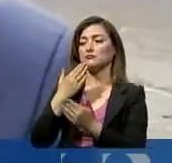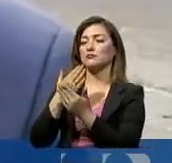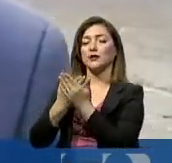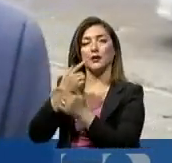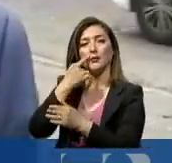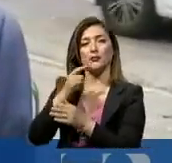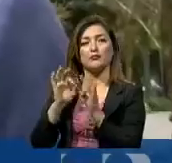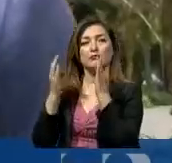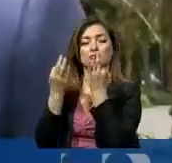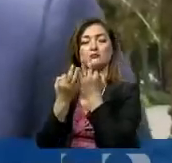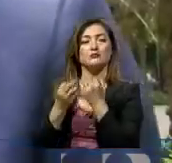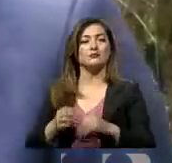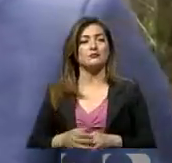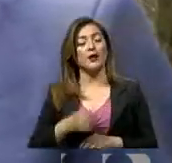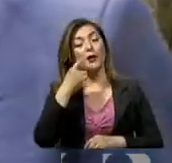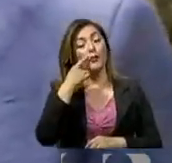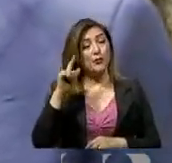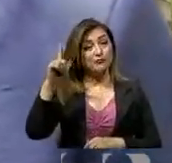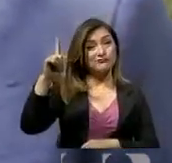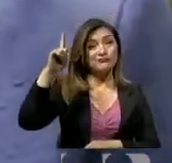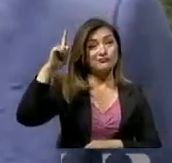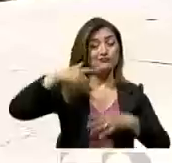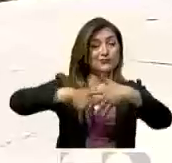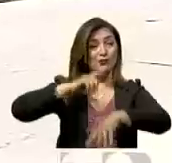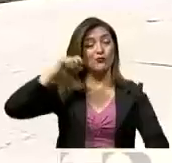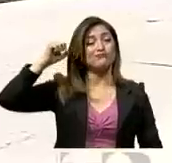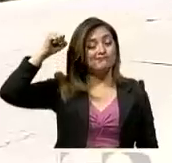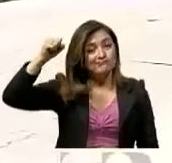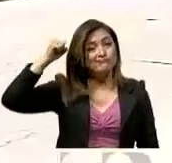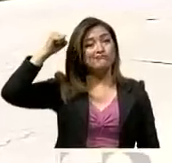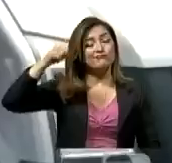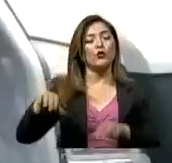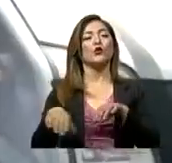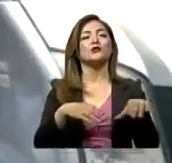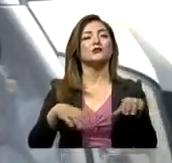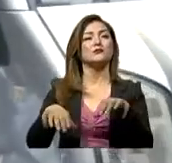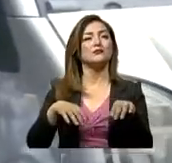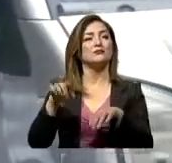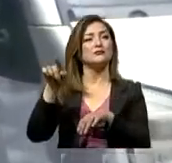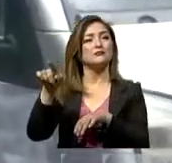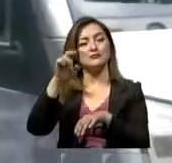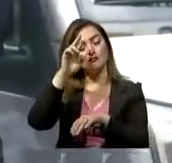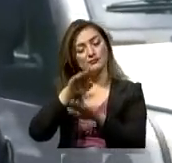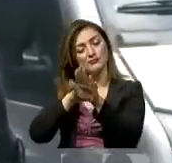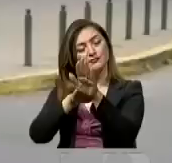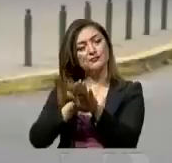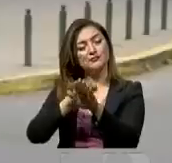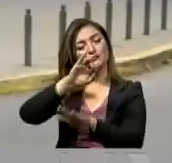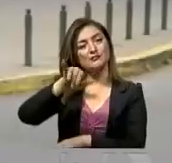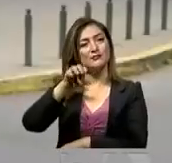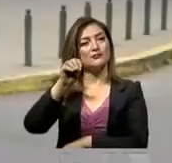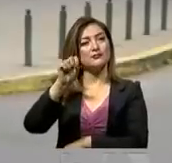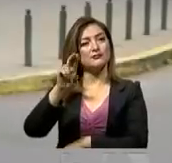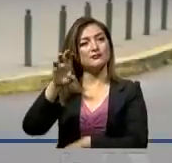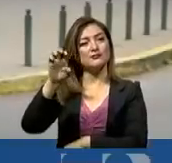papá y a mi familia igual. Su padre fue quien lideró los plantones y otras actividades organizadas como muestras de respaldo a Josué. Él